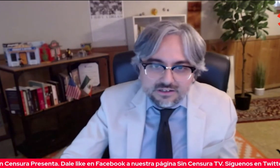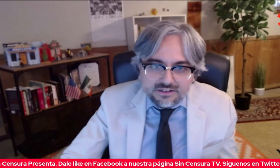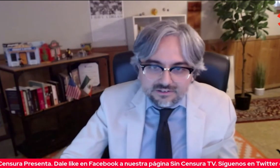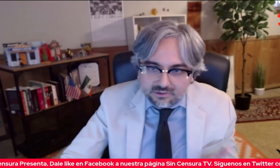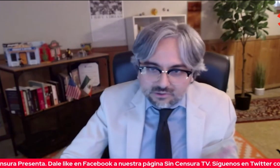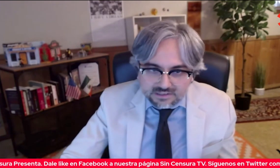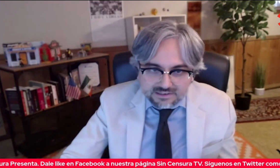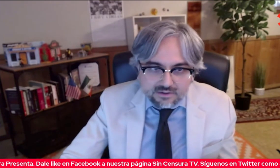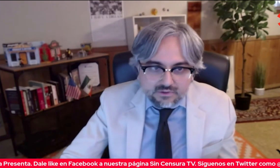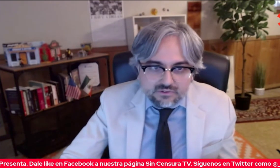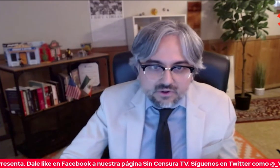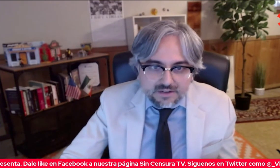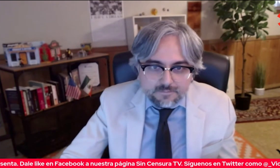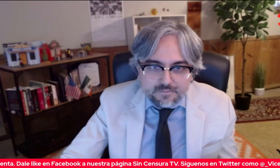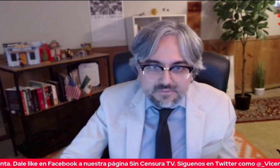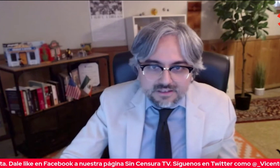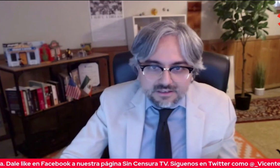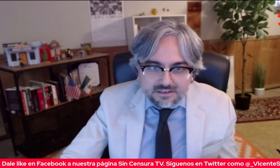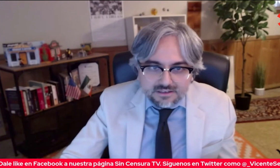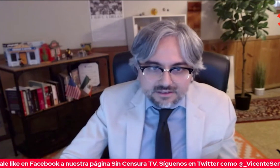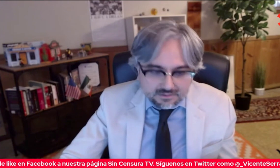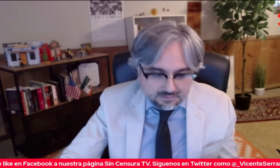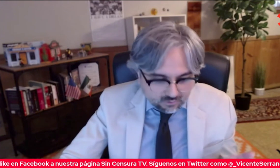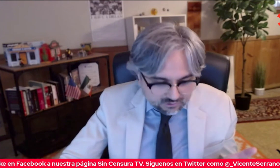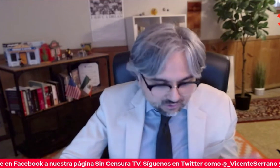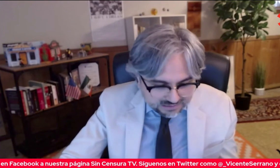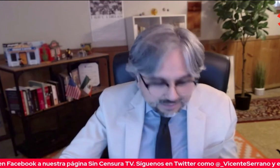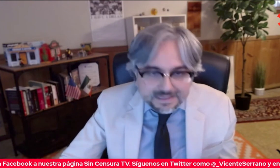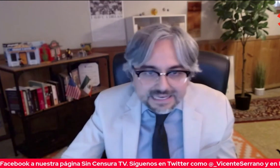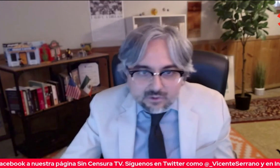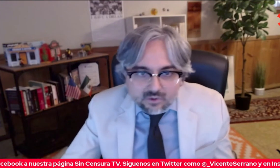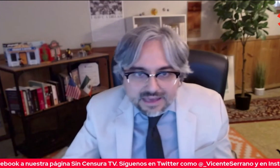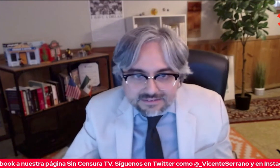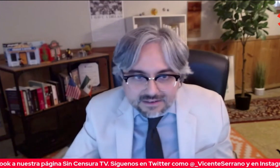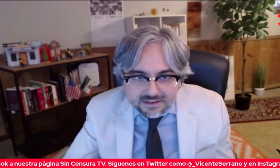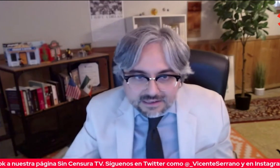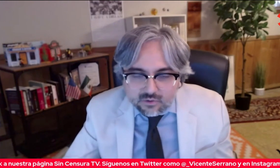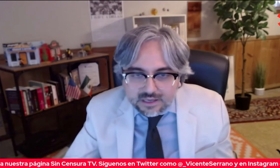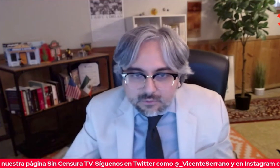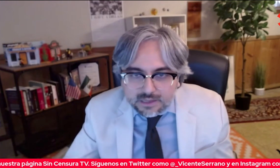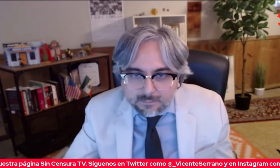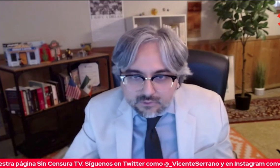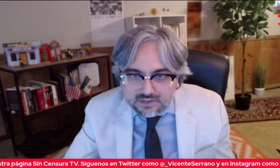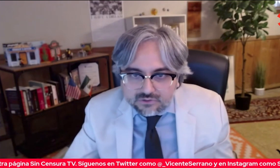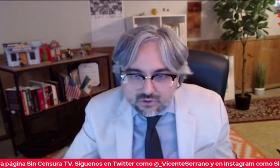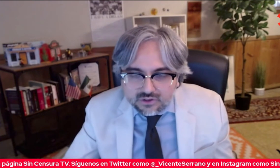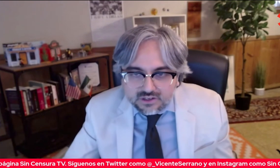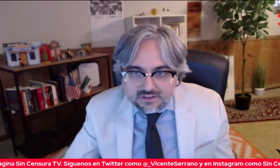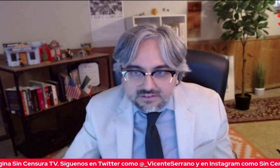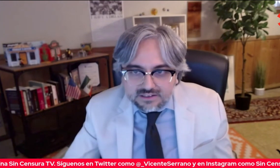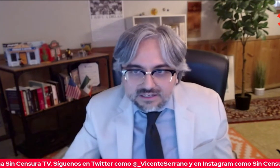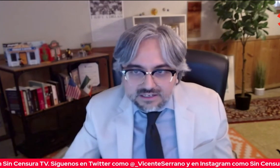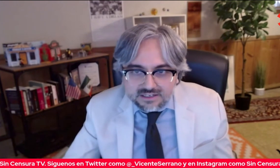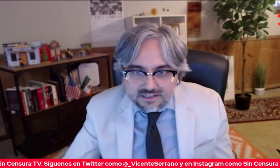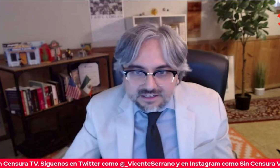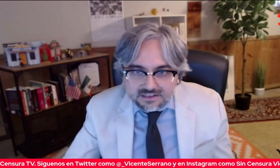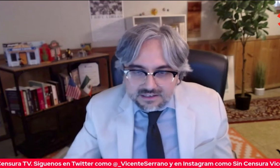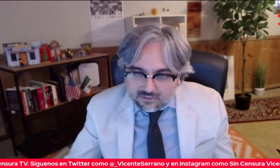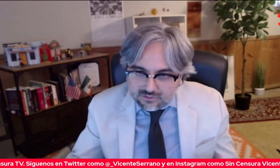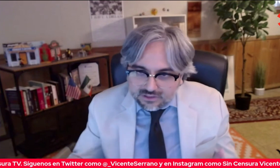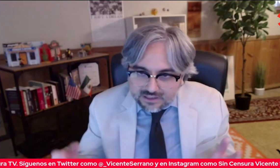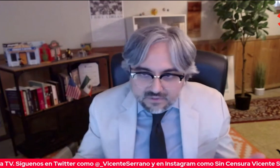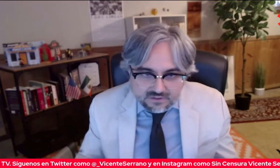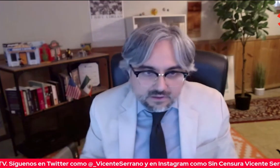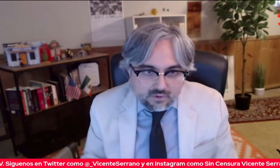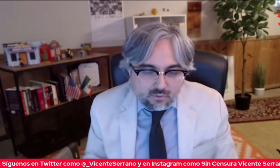investigación, eso es lo que se le cuestiona. Cuestiona también qué es lo que hace, qué es lo que busca Proceso, si quieren que